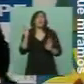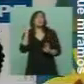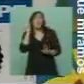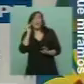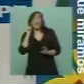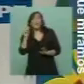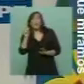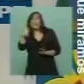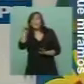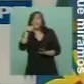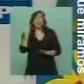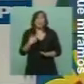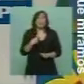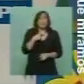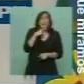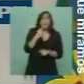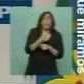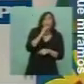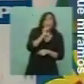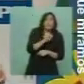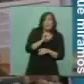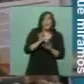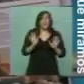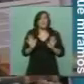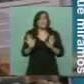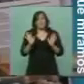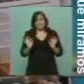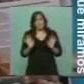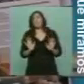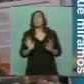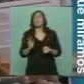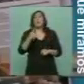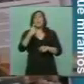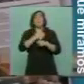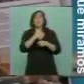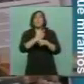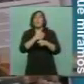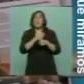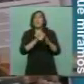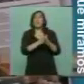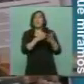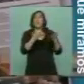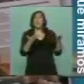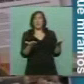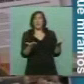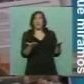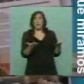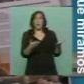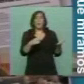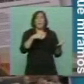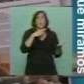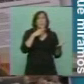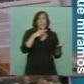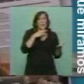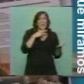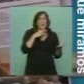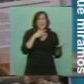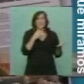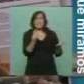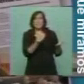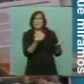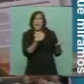puede explicar bien eh la primera apareció creo un sábado o un viernes por un